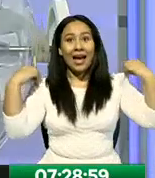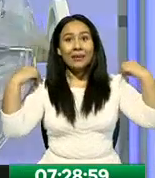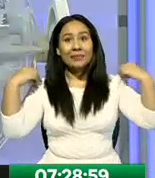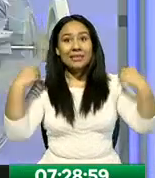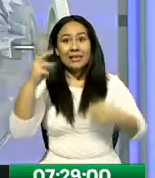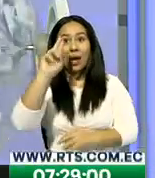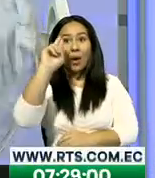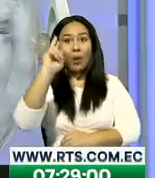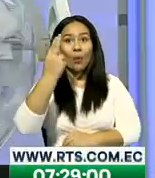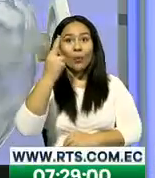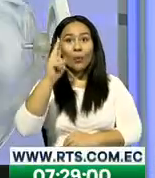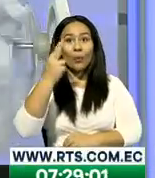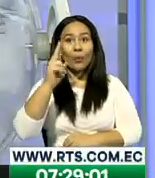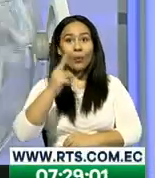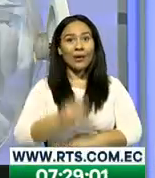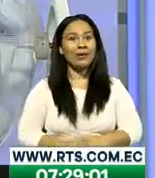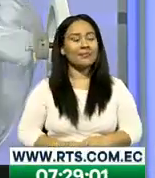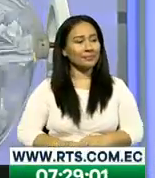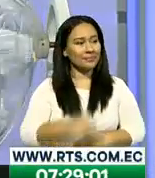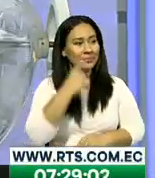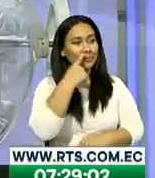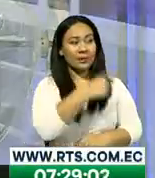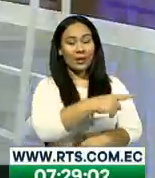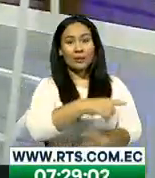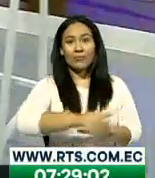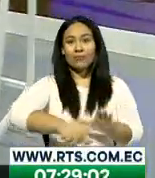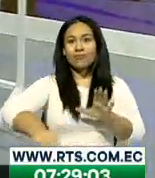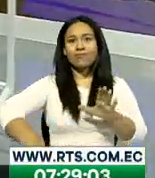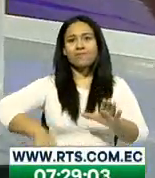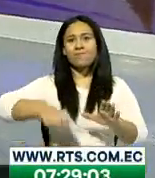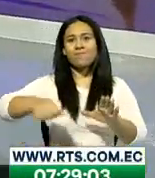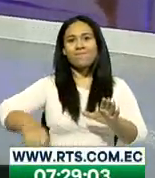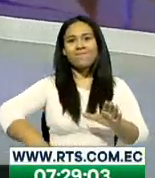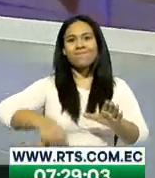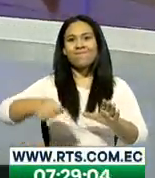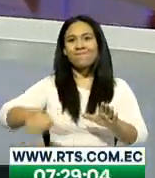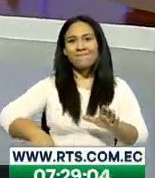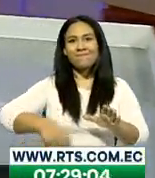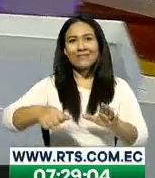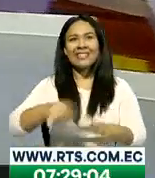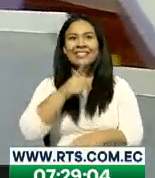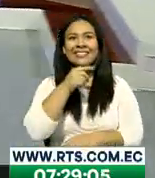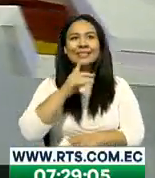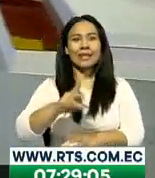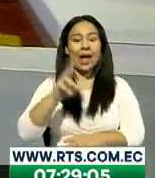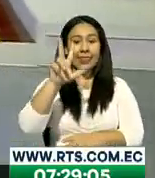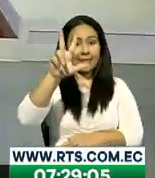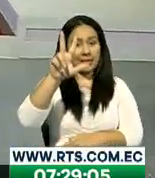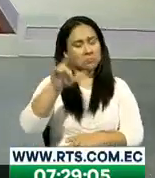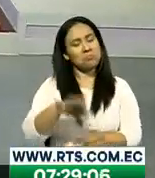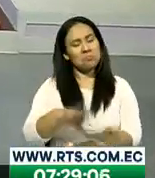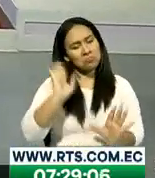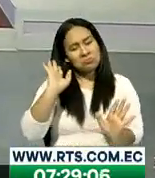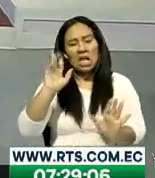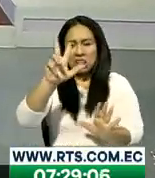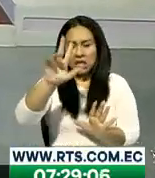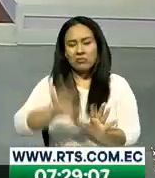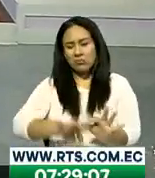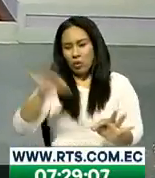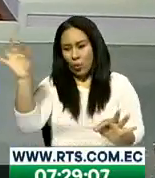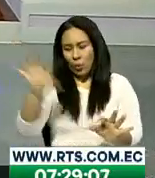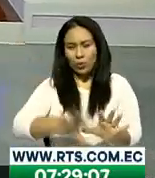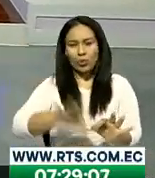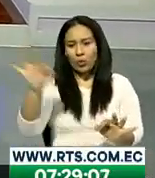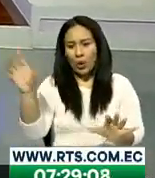selección uruguaya. Movemos el ánfora, aquí está, y vamos a sacar. Va a irse el tercero, me dice el productor, y me parece bien. A